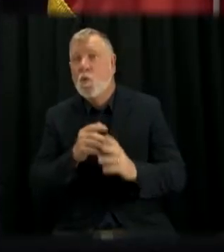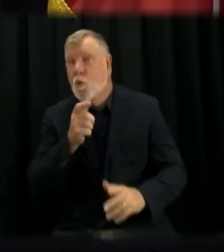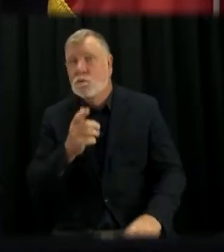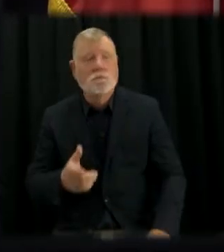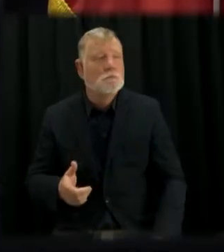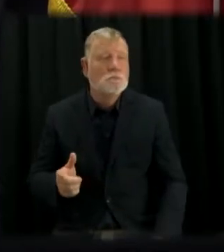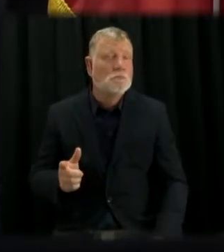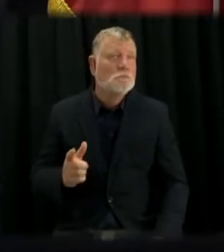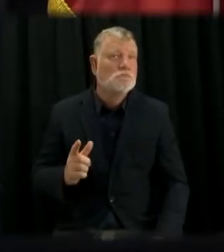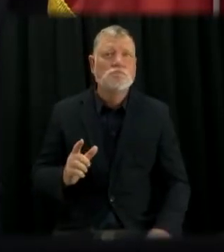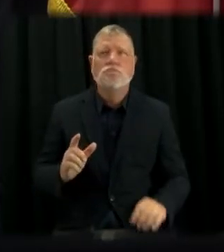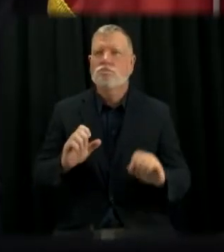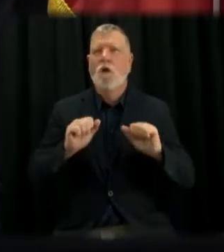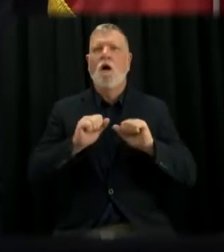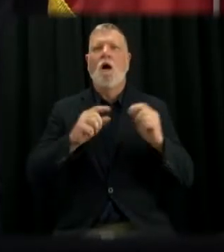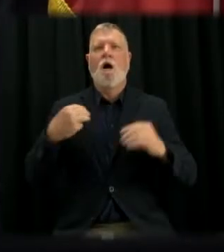digan no.